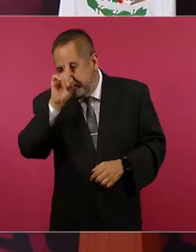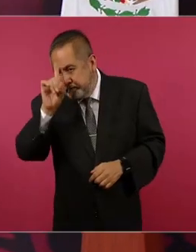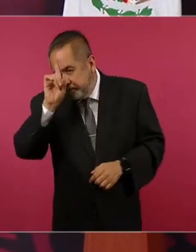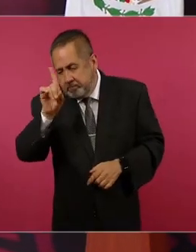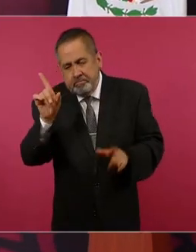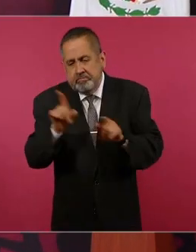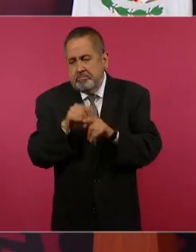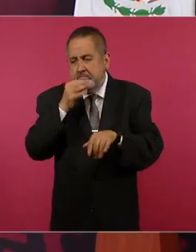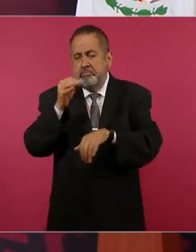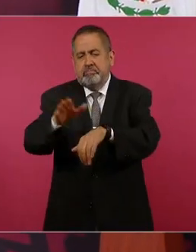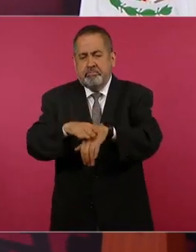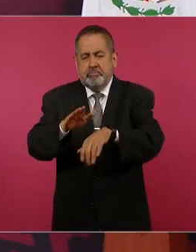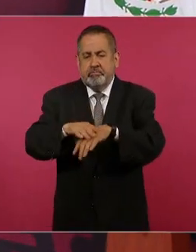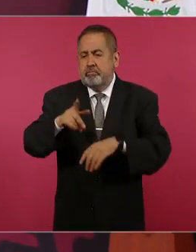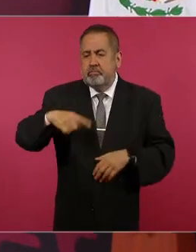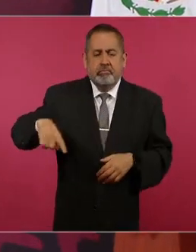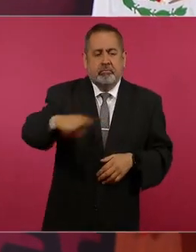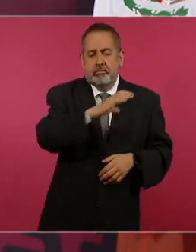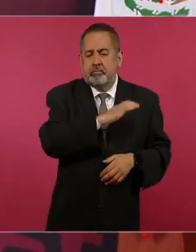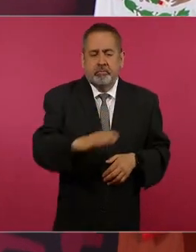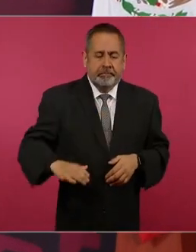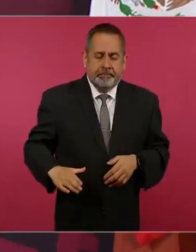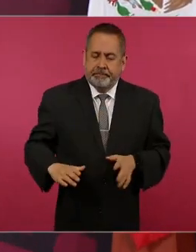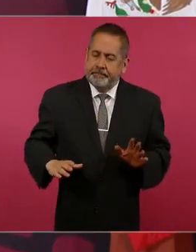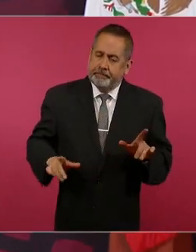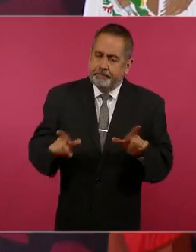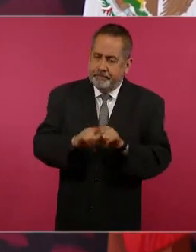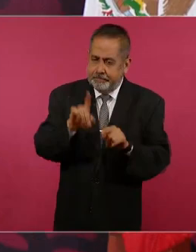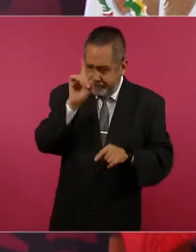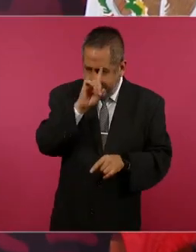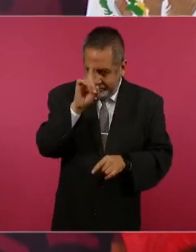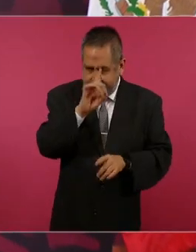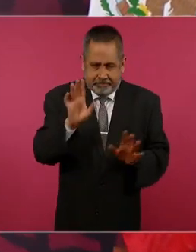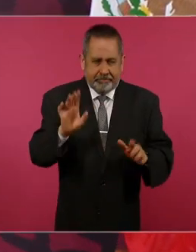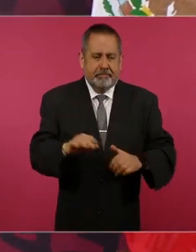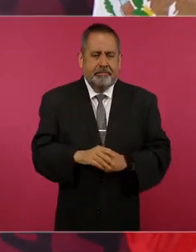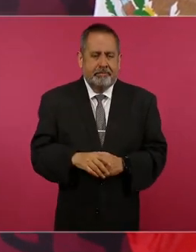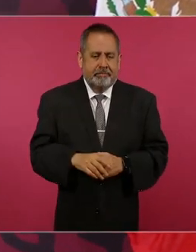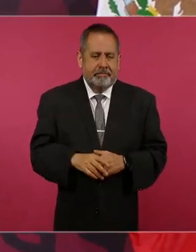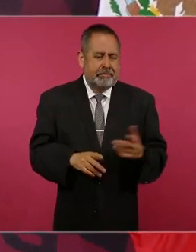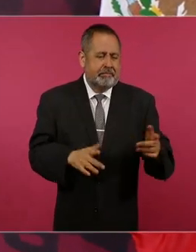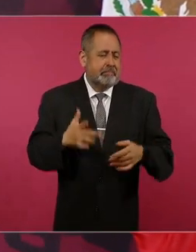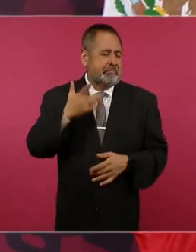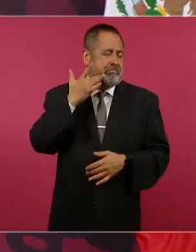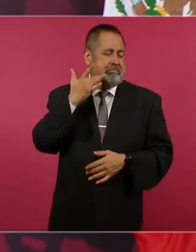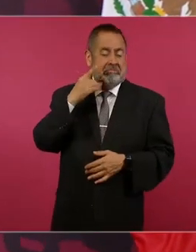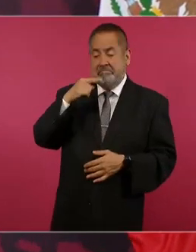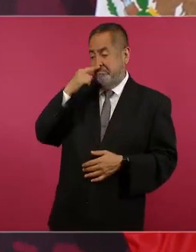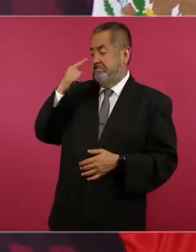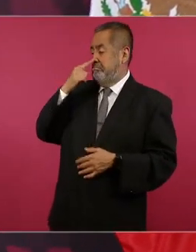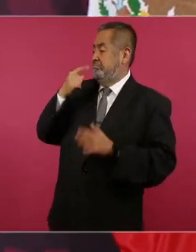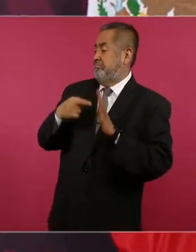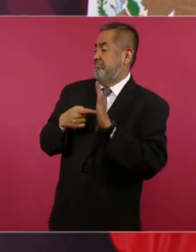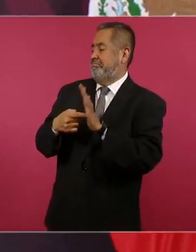a los candidatos, pues que no sean presumidos,